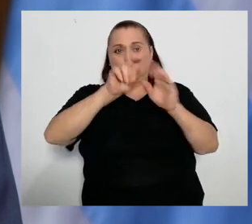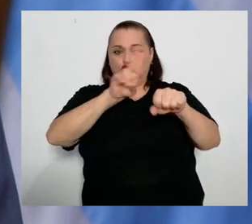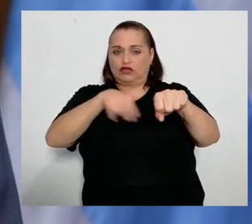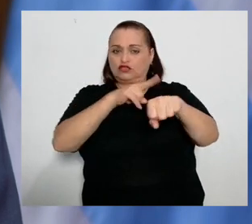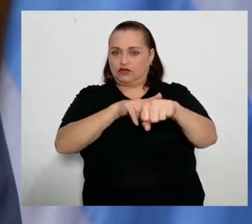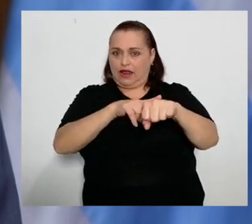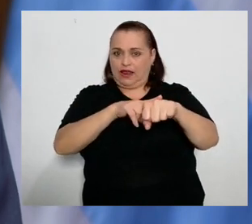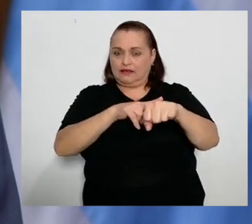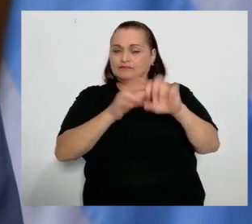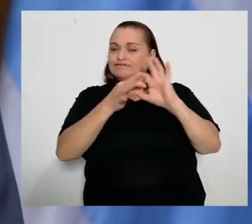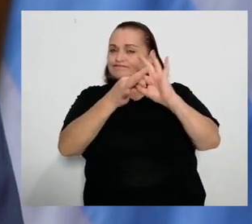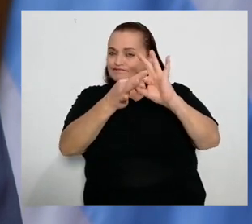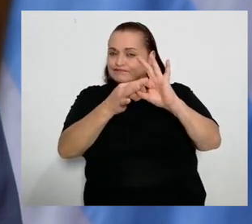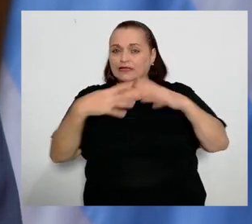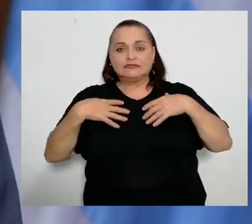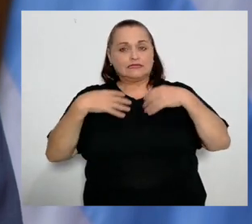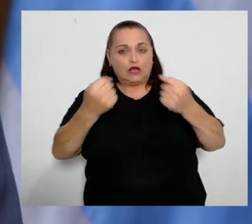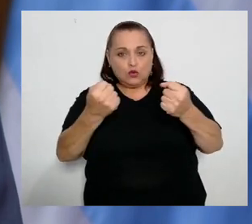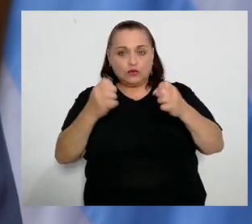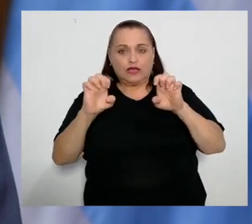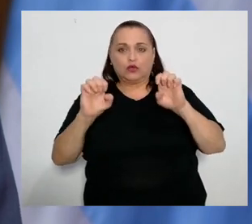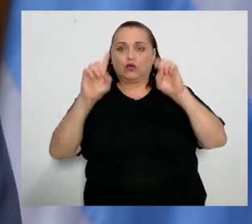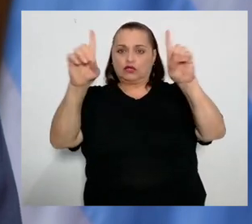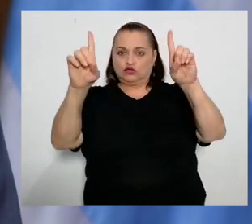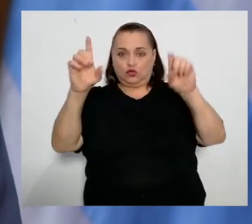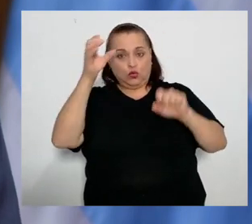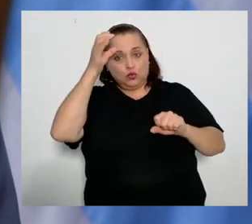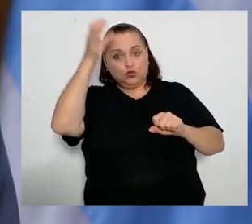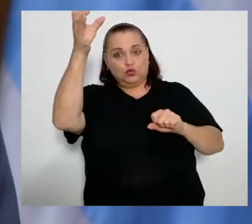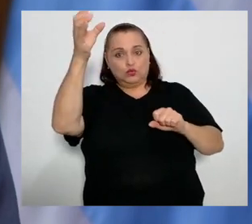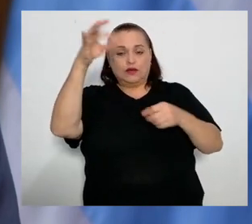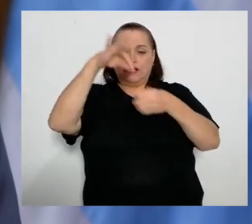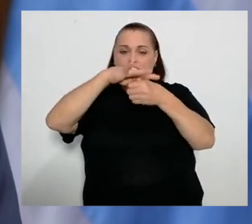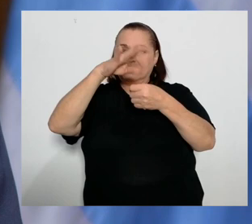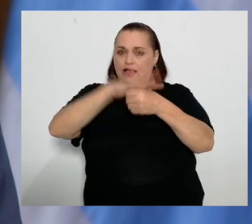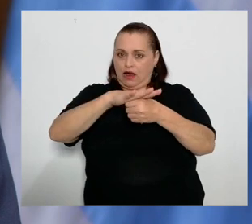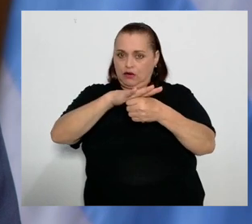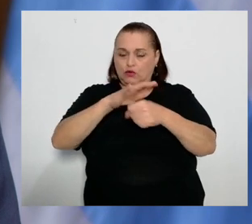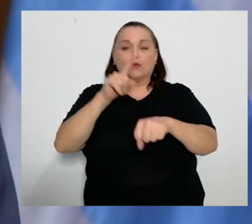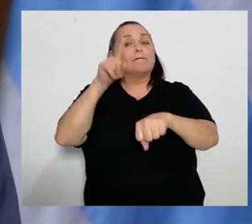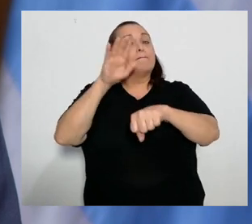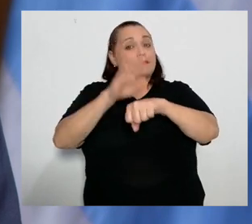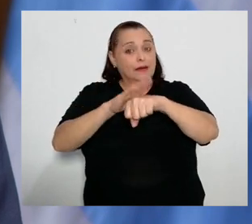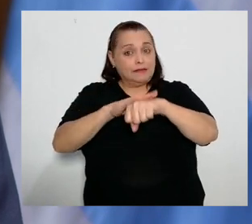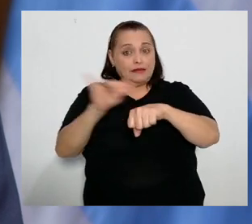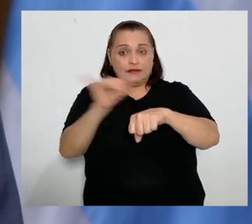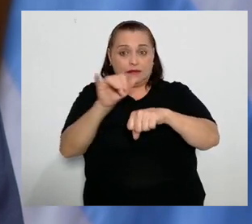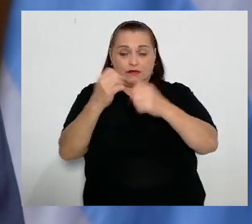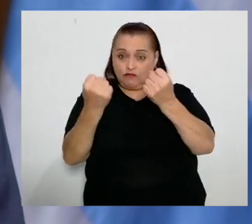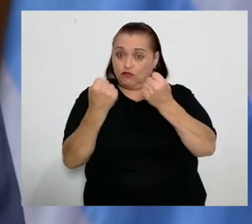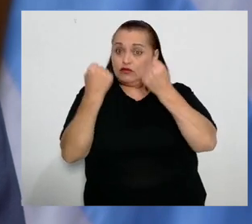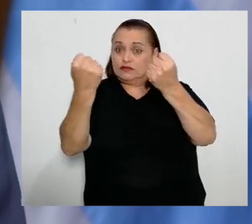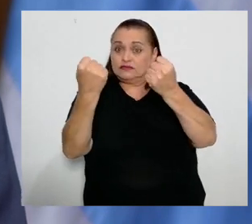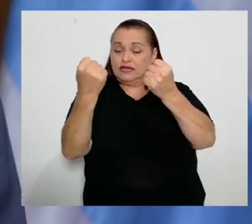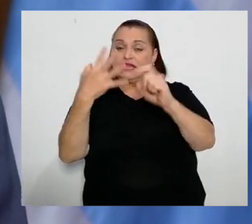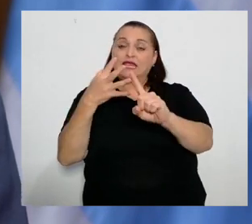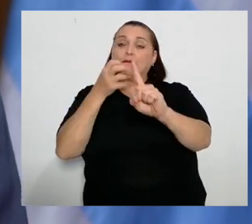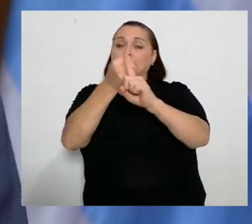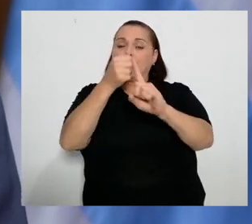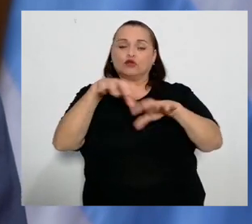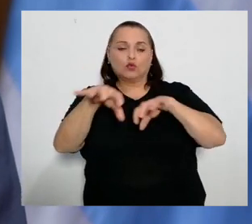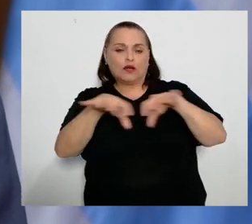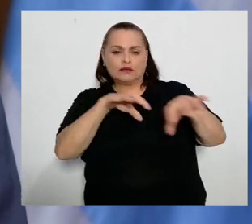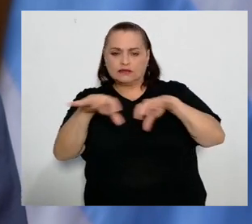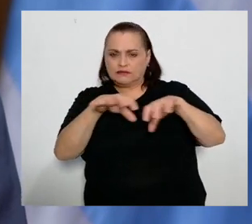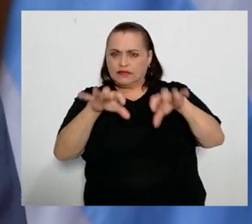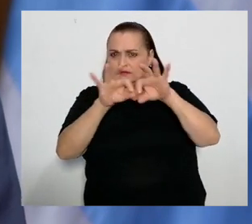como la salud la educación la cultura y el agro nos permitirá también fortalecer el impacto en